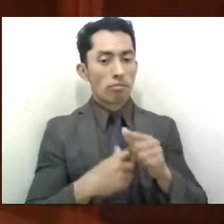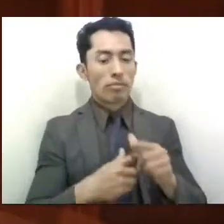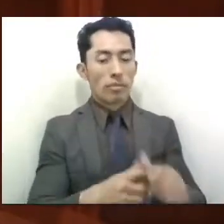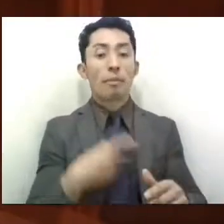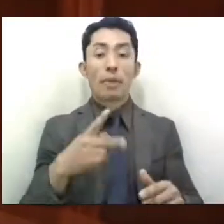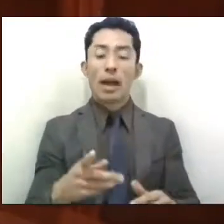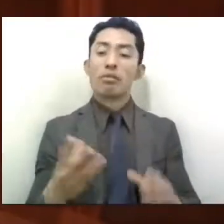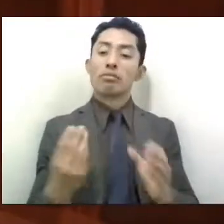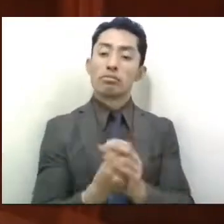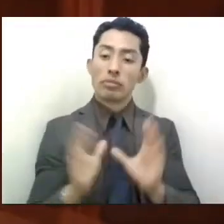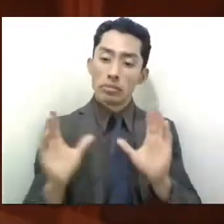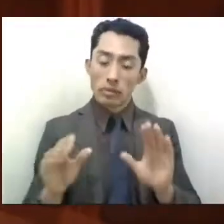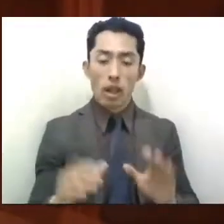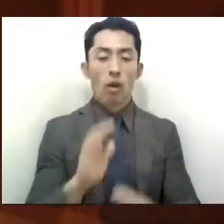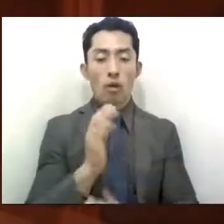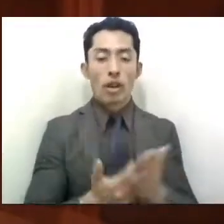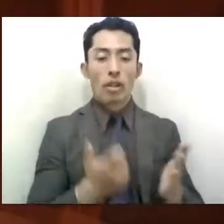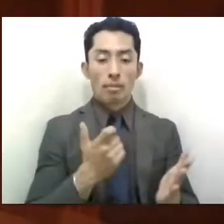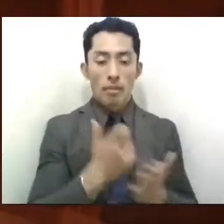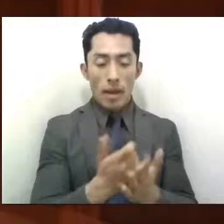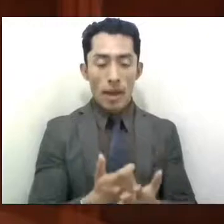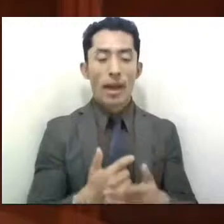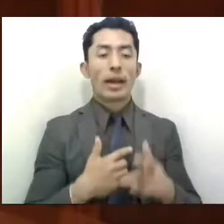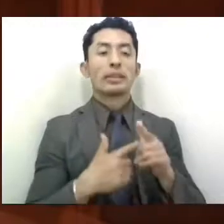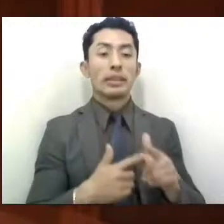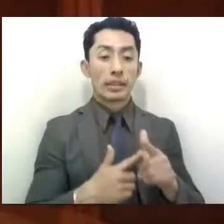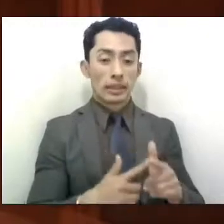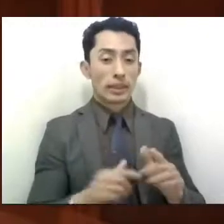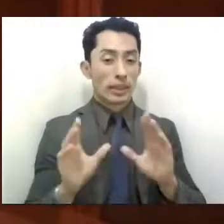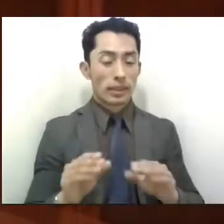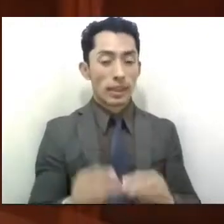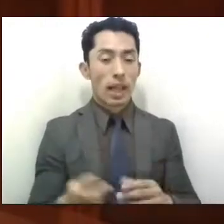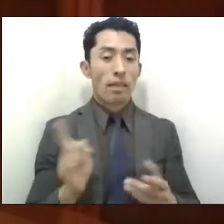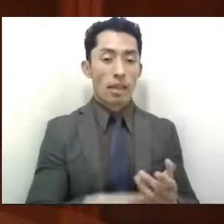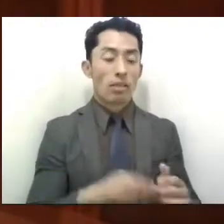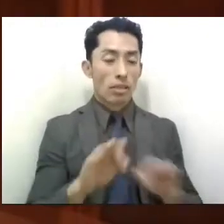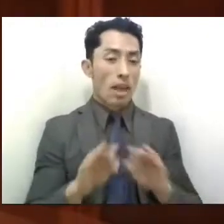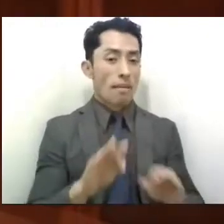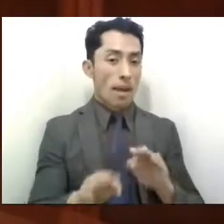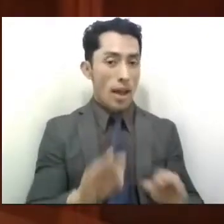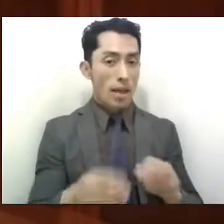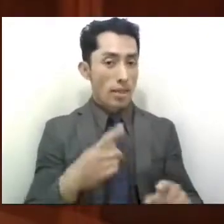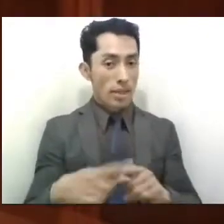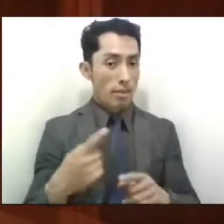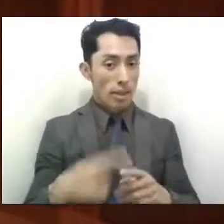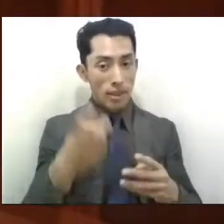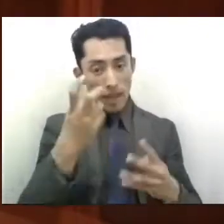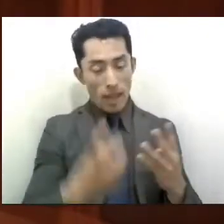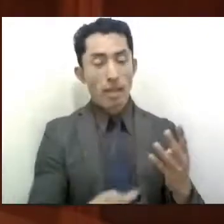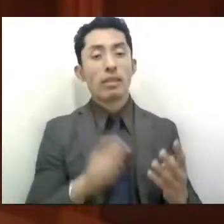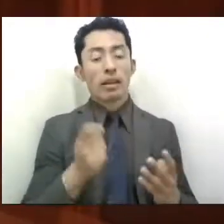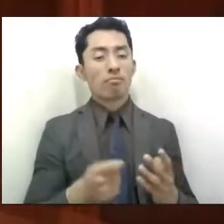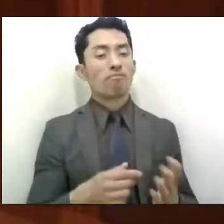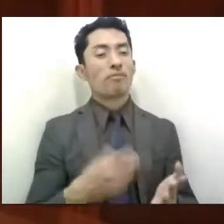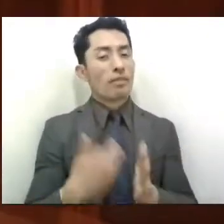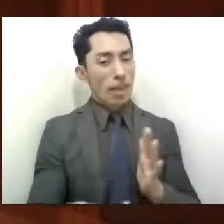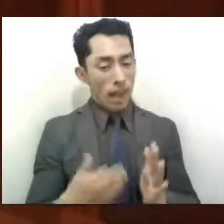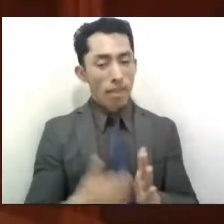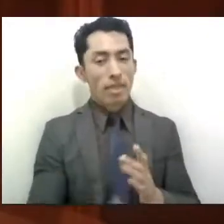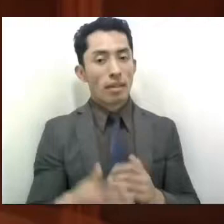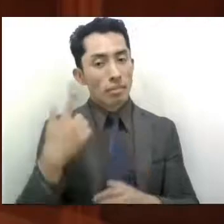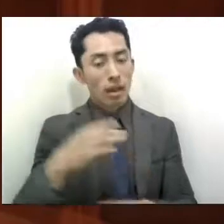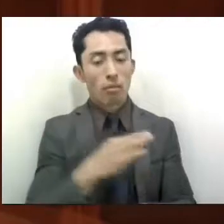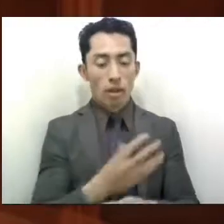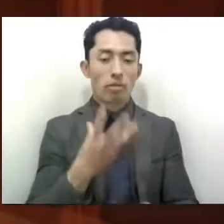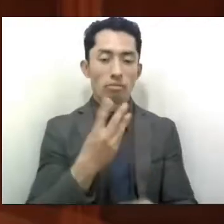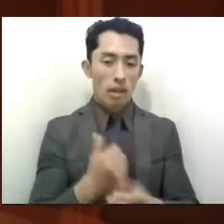contratación, permanencia, estatus y condiciones de trabajo son temas que siguen siendo preocupantes. En